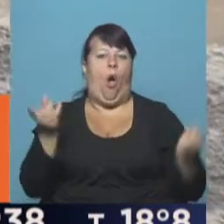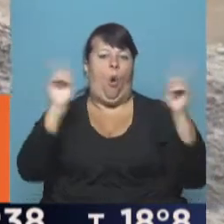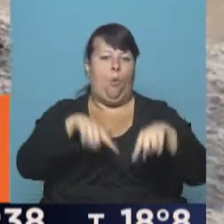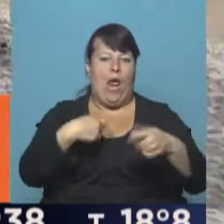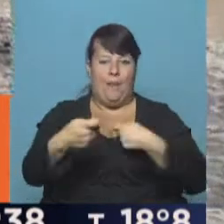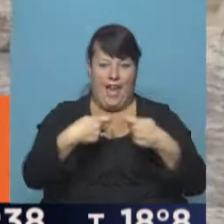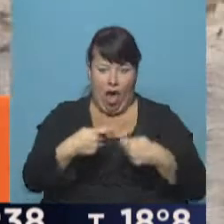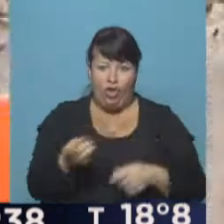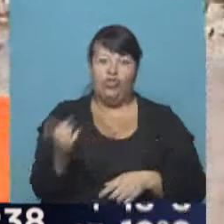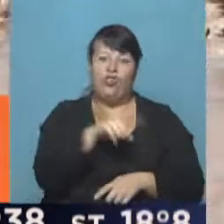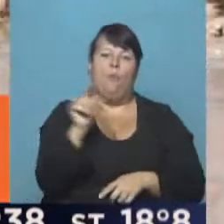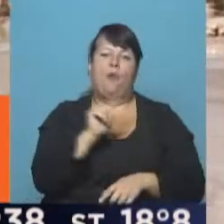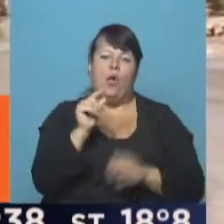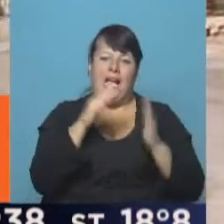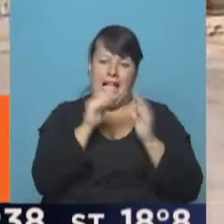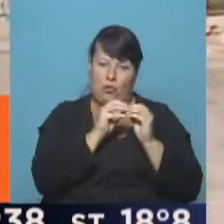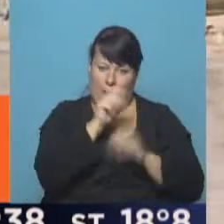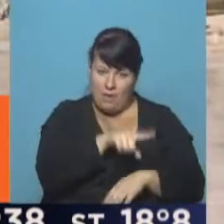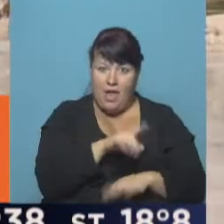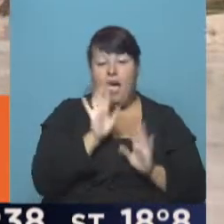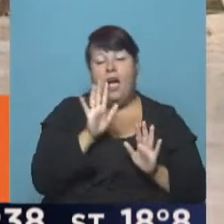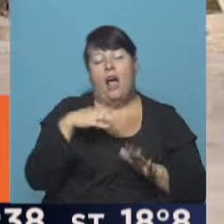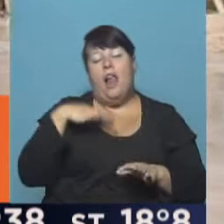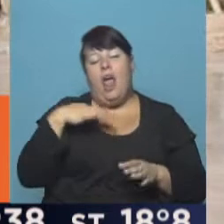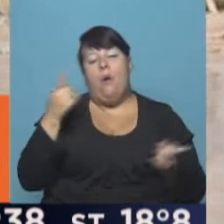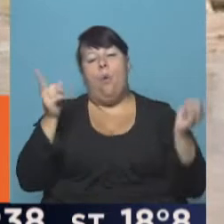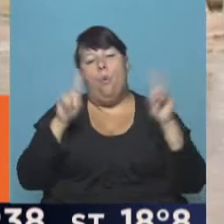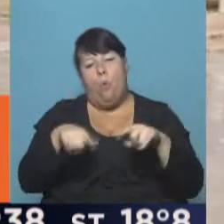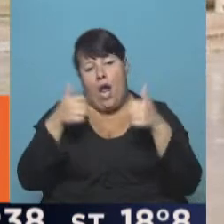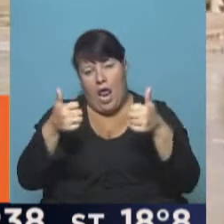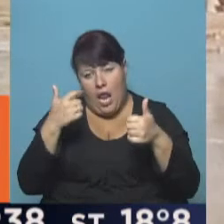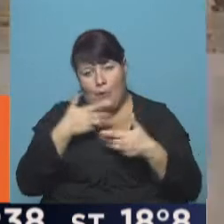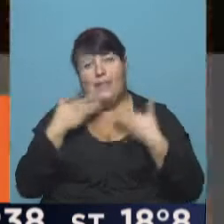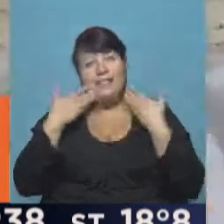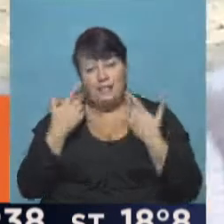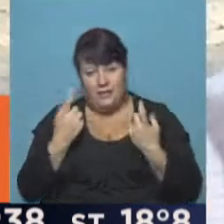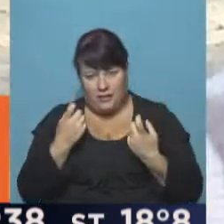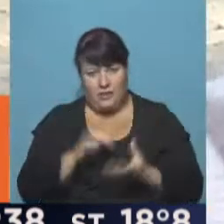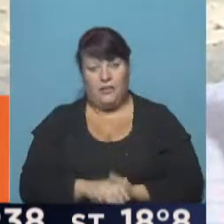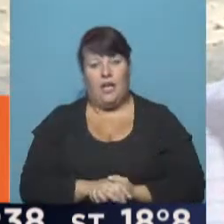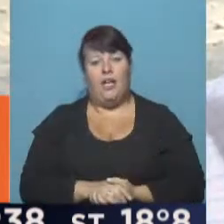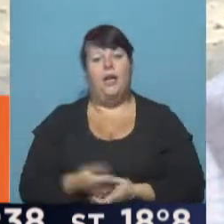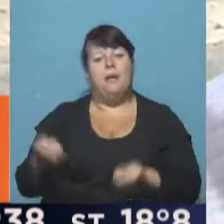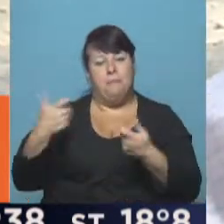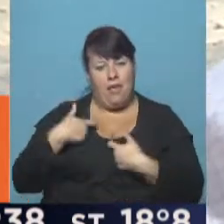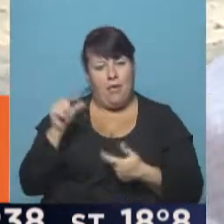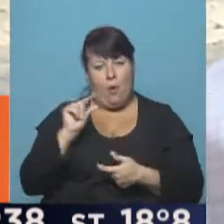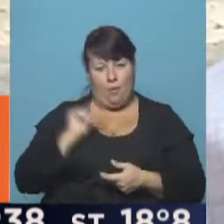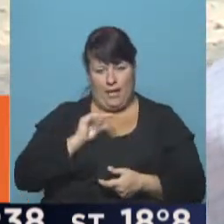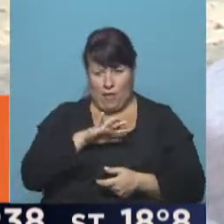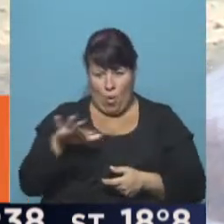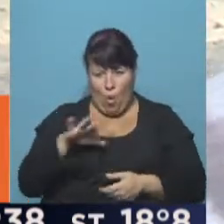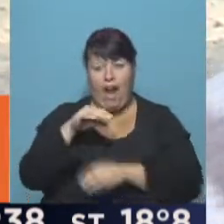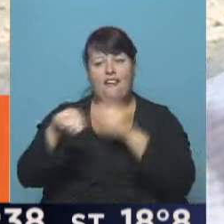relocalizar su despensa de forma provisoria y espera que la vida vuelva a mirarla con una sonrisa. Me dieron un lugar,